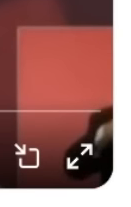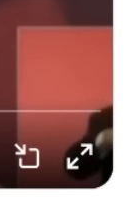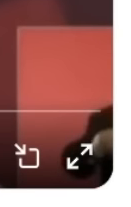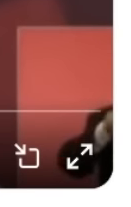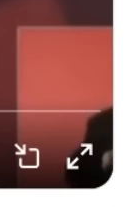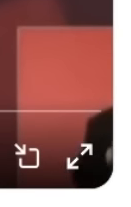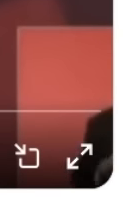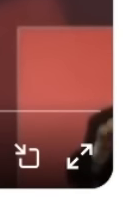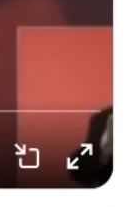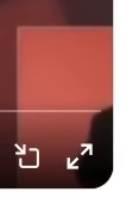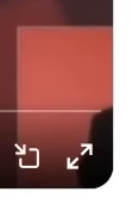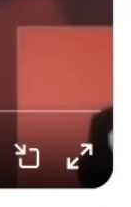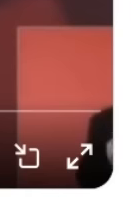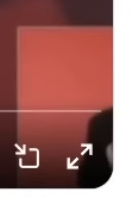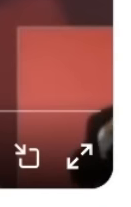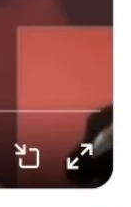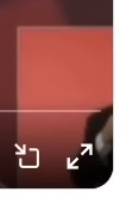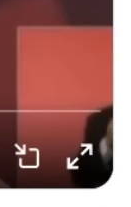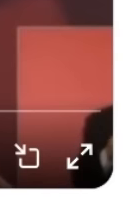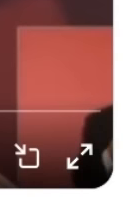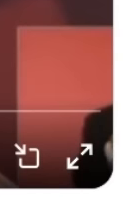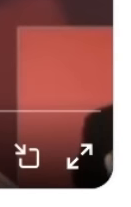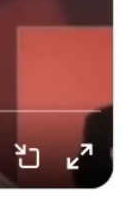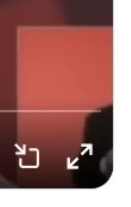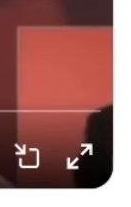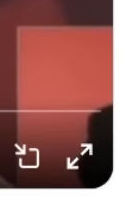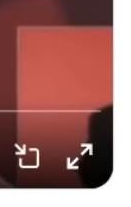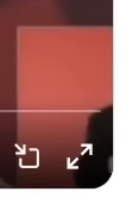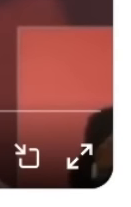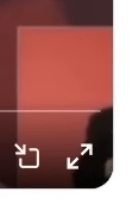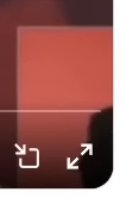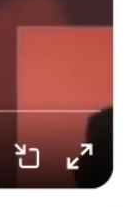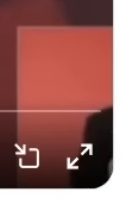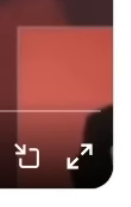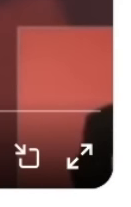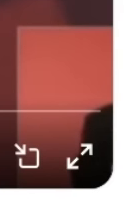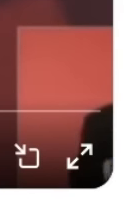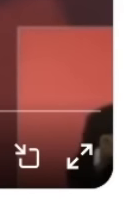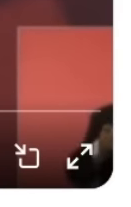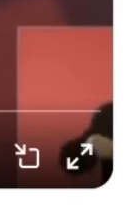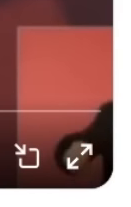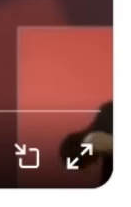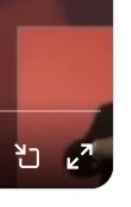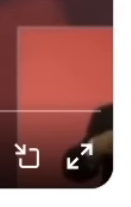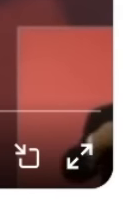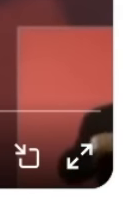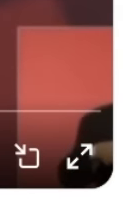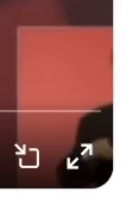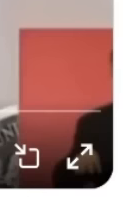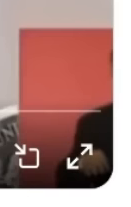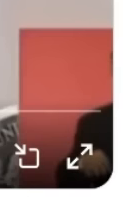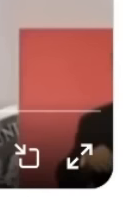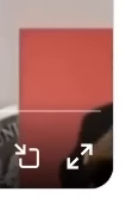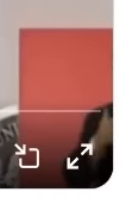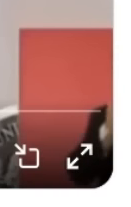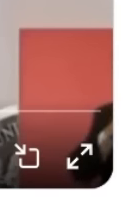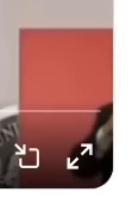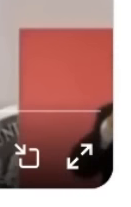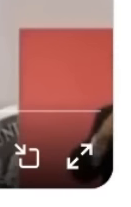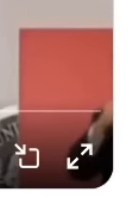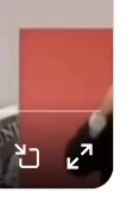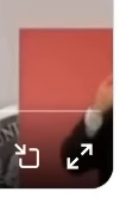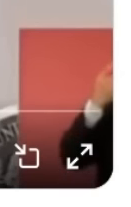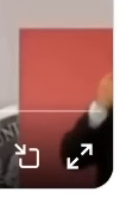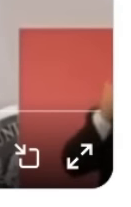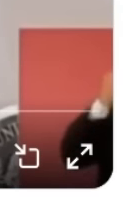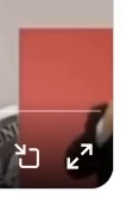esta reforma reivindica el derecho de las y los trabajadores a contar con una pensión suficiente